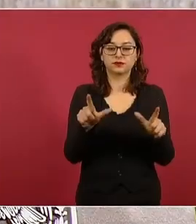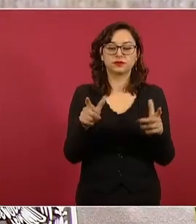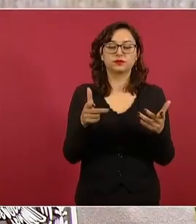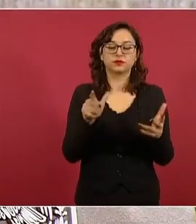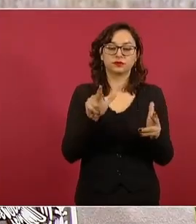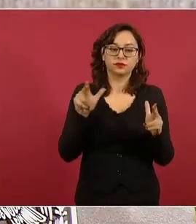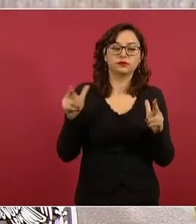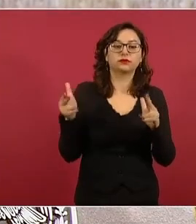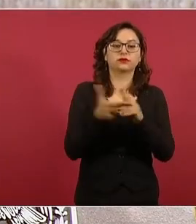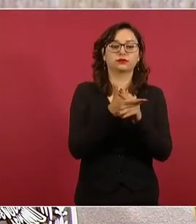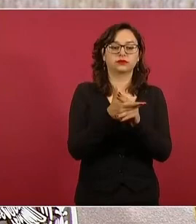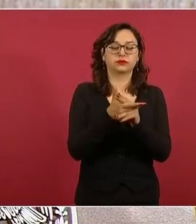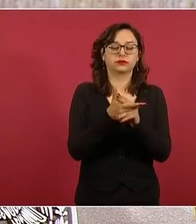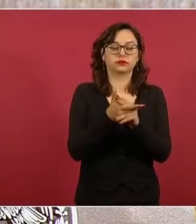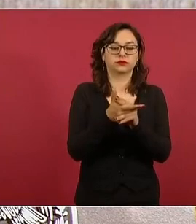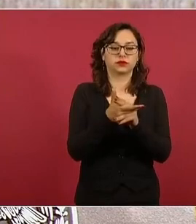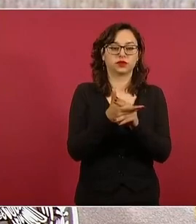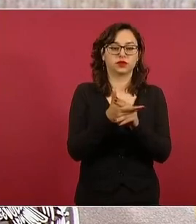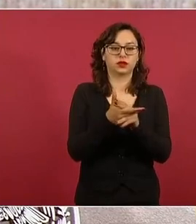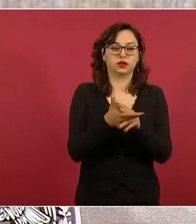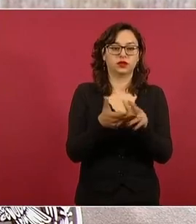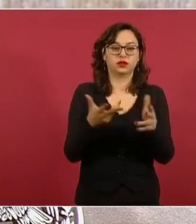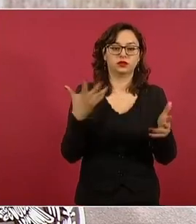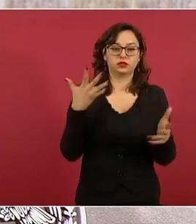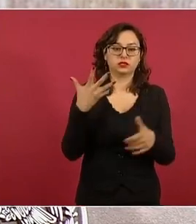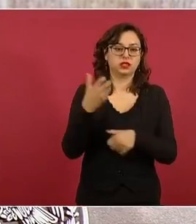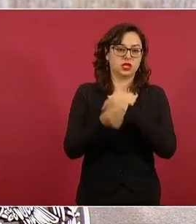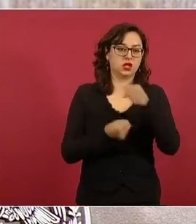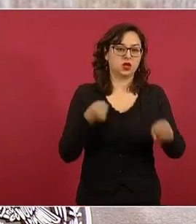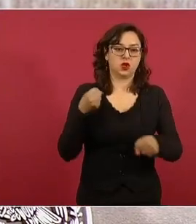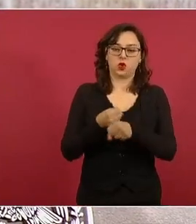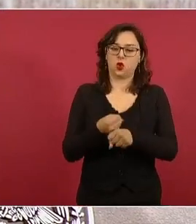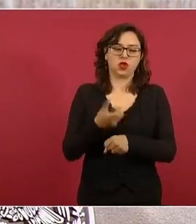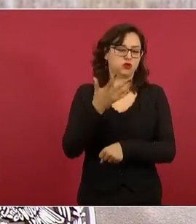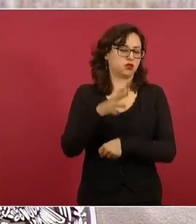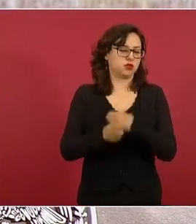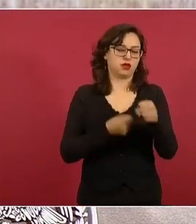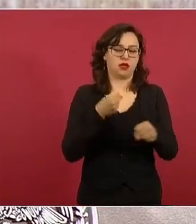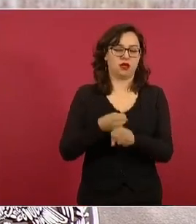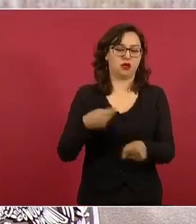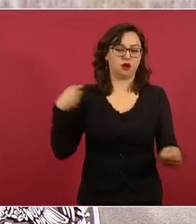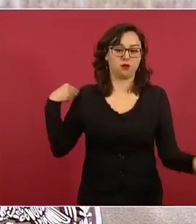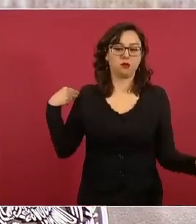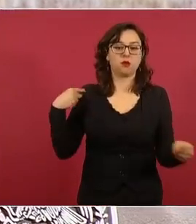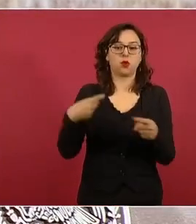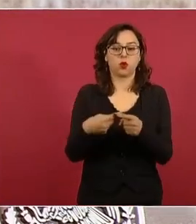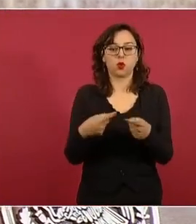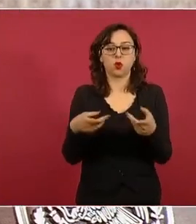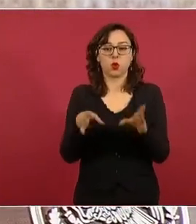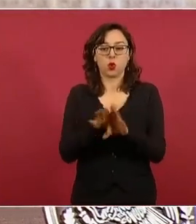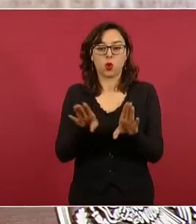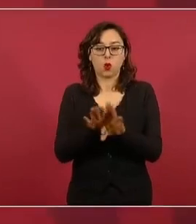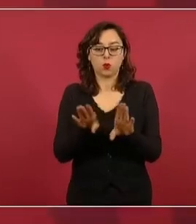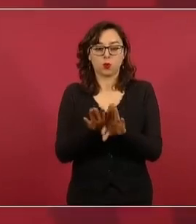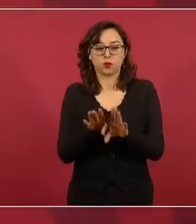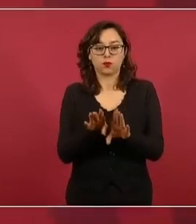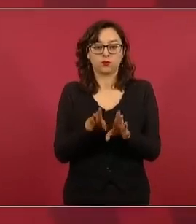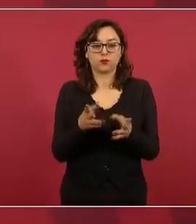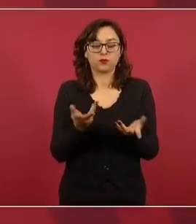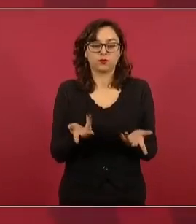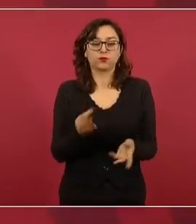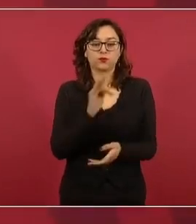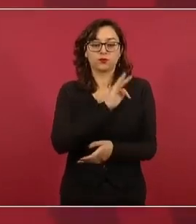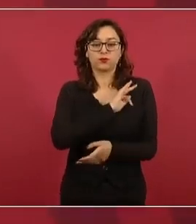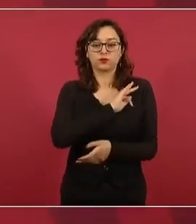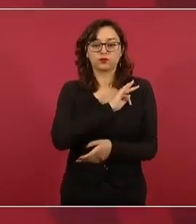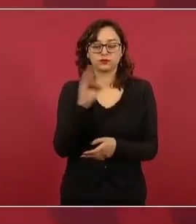homicidios de 5 años a la fecha o de 10 años a la fecha. Se van a dar cuenta de